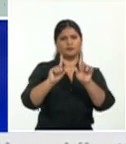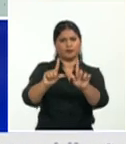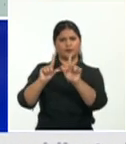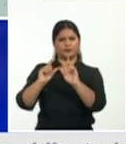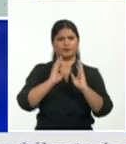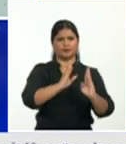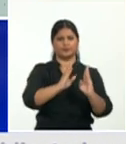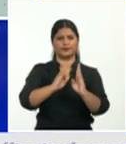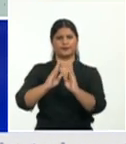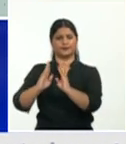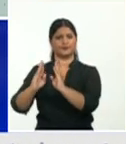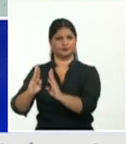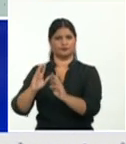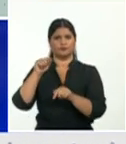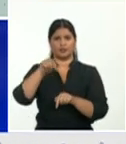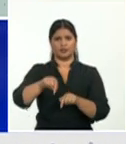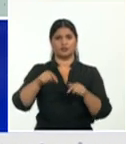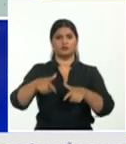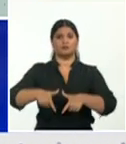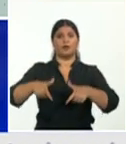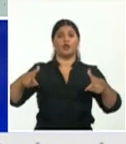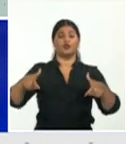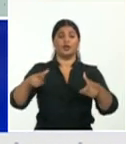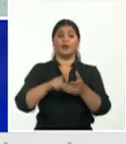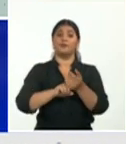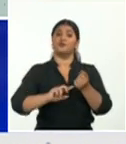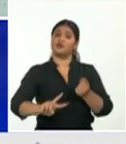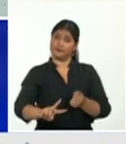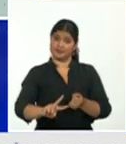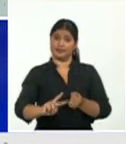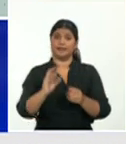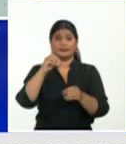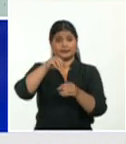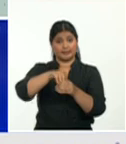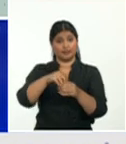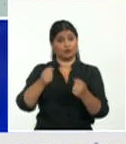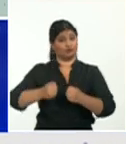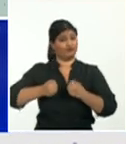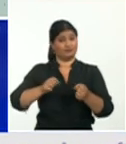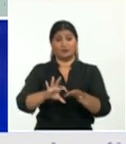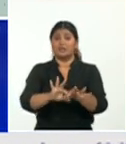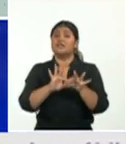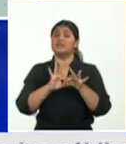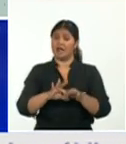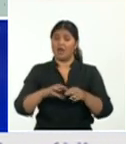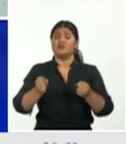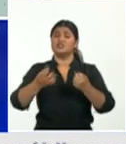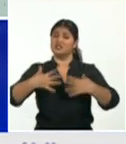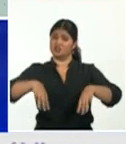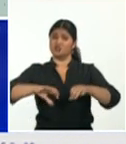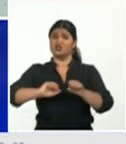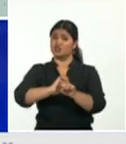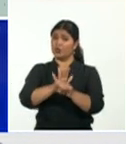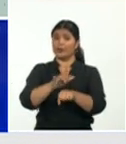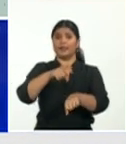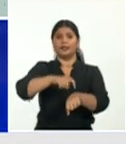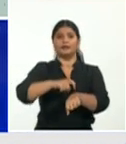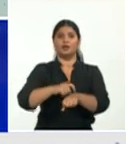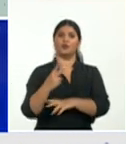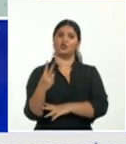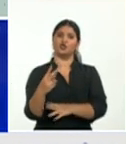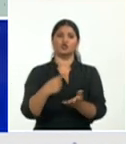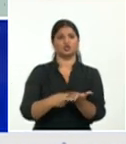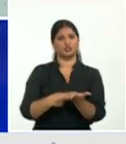la COVID-19, de acuerdo al número de casos en las últimas 2 semanas. Estamos hablando